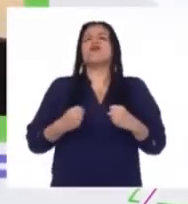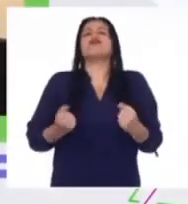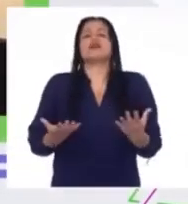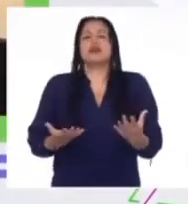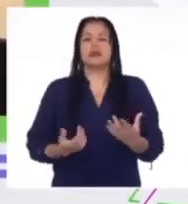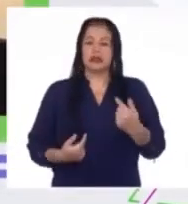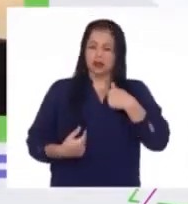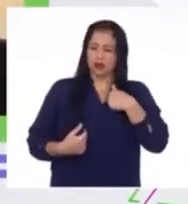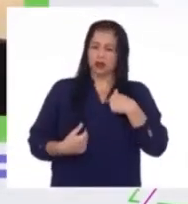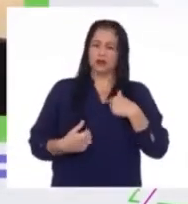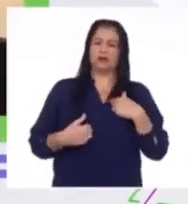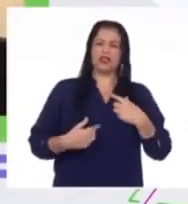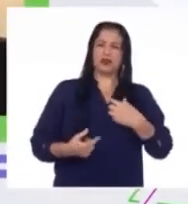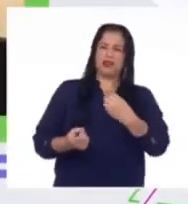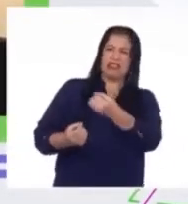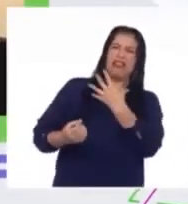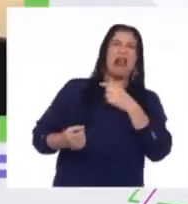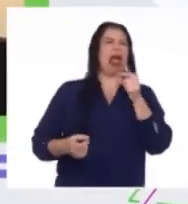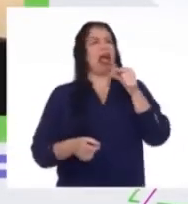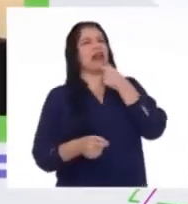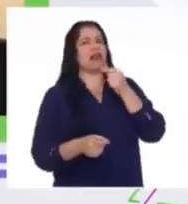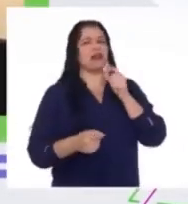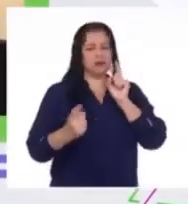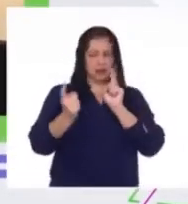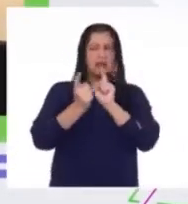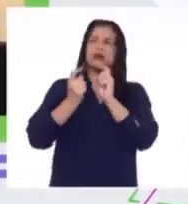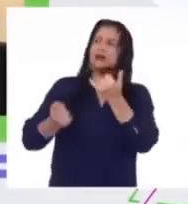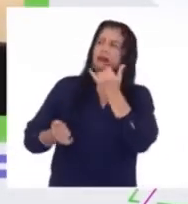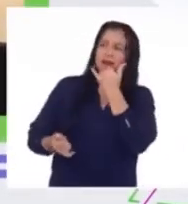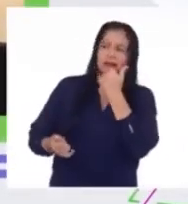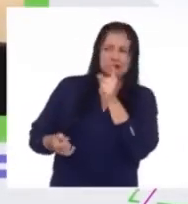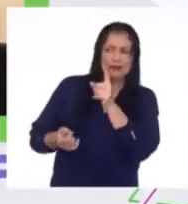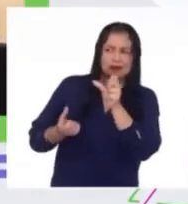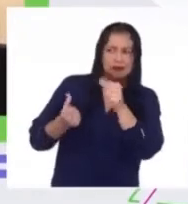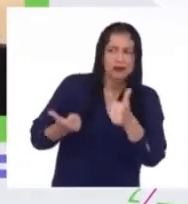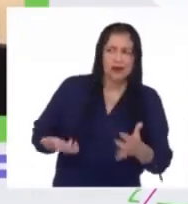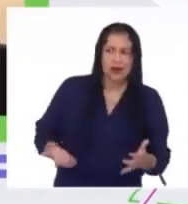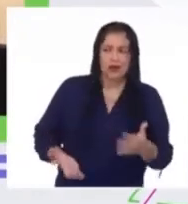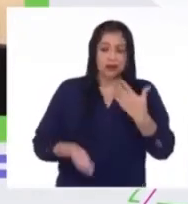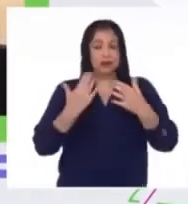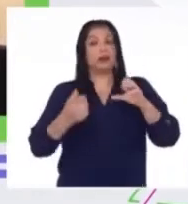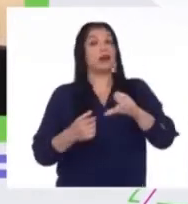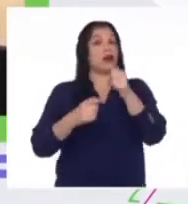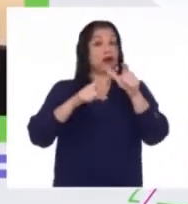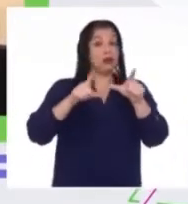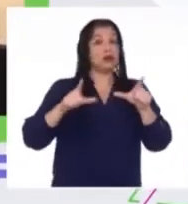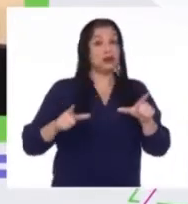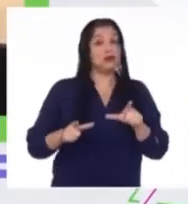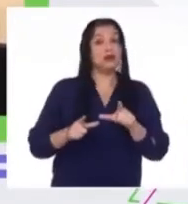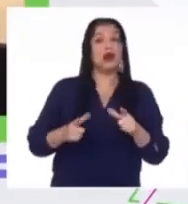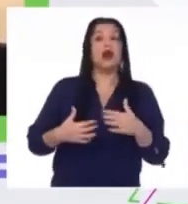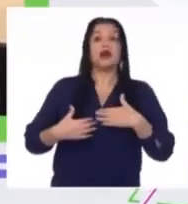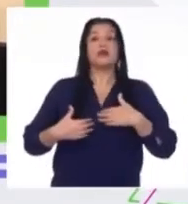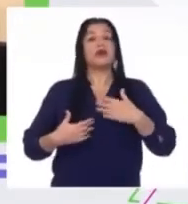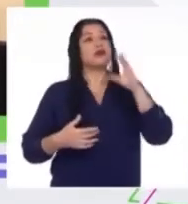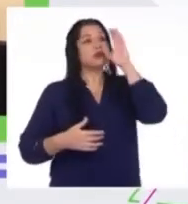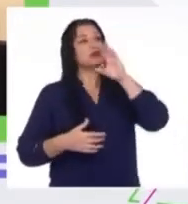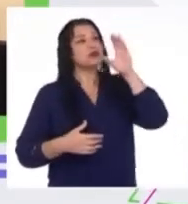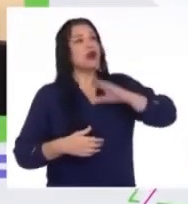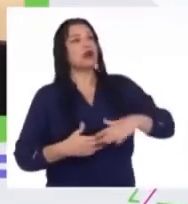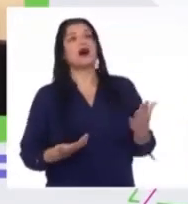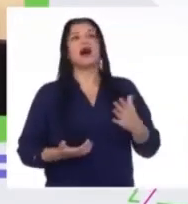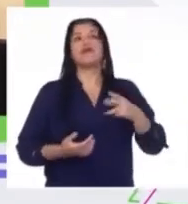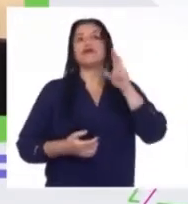Suelo acercarme a la persona y decirle que lo que está haciendo no está bien, y si esto se diera en otro espacio, se puede buscar a los jefes, autoridades